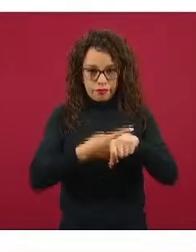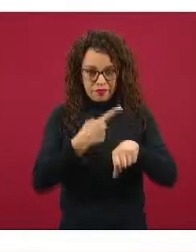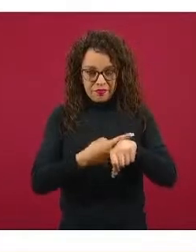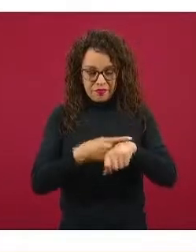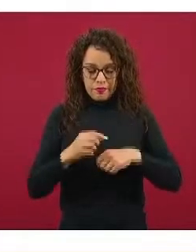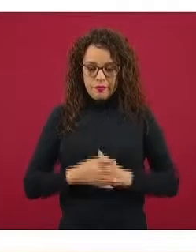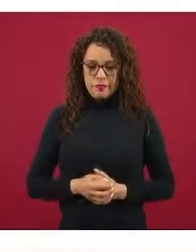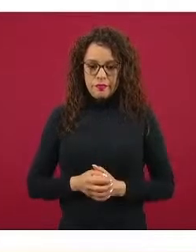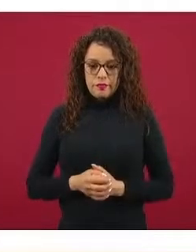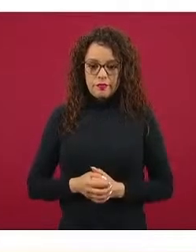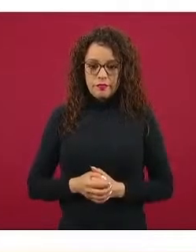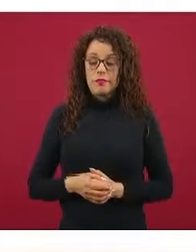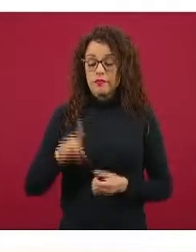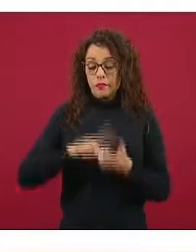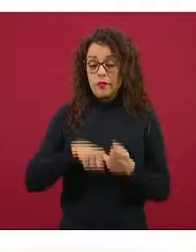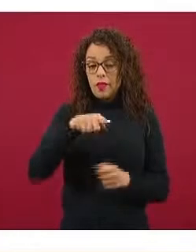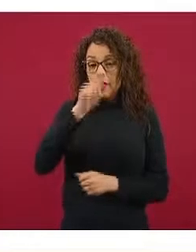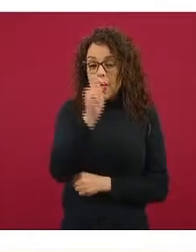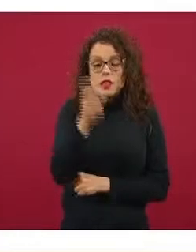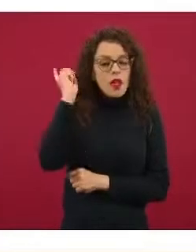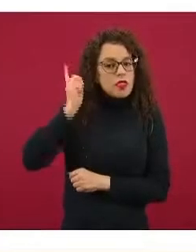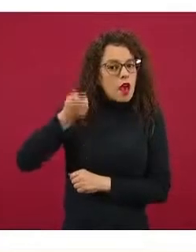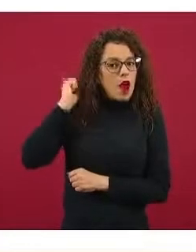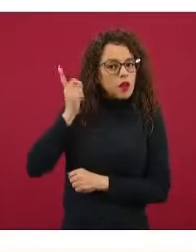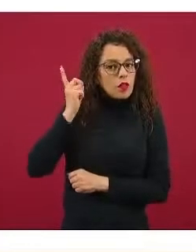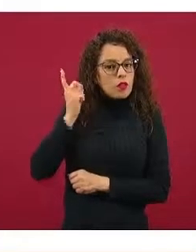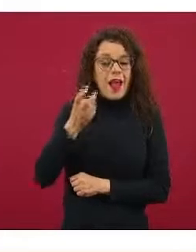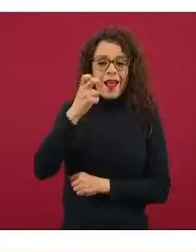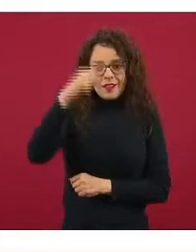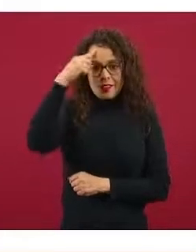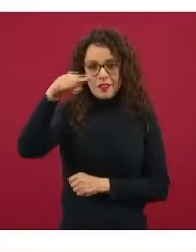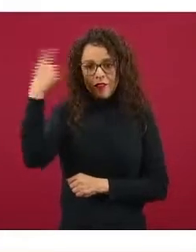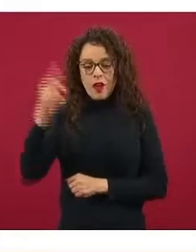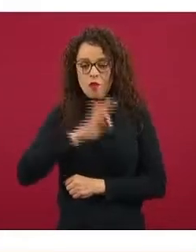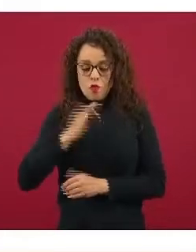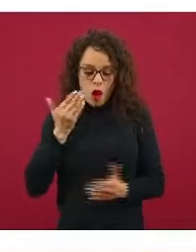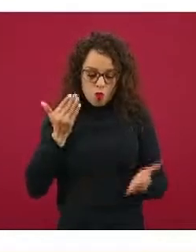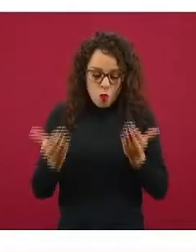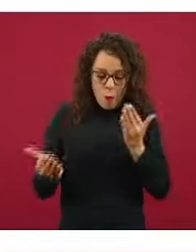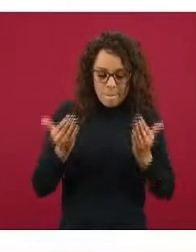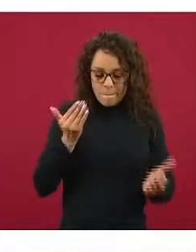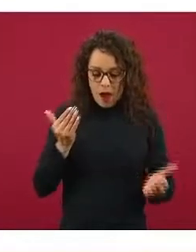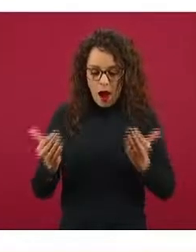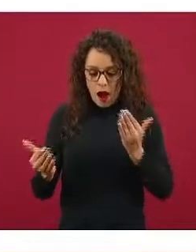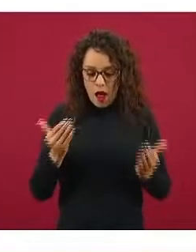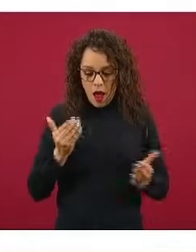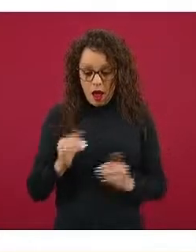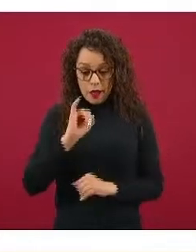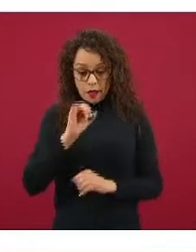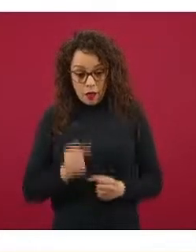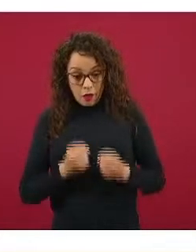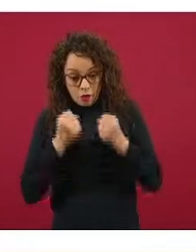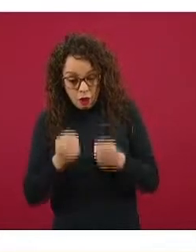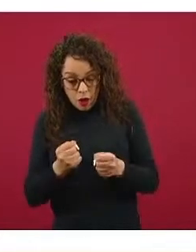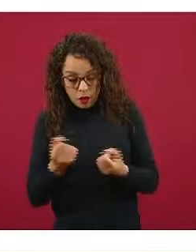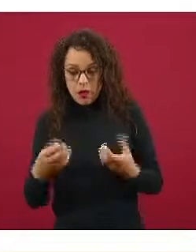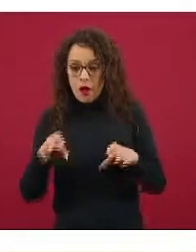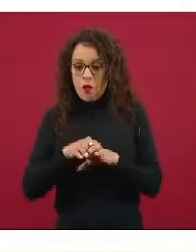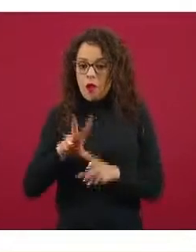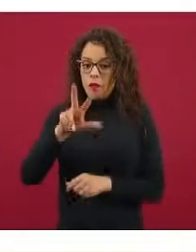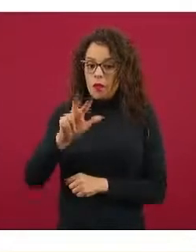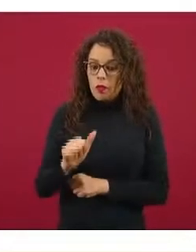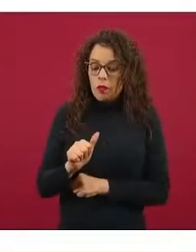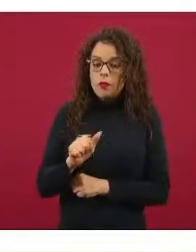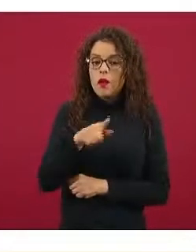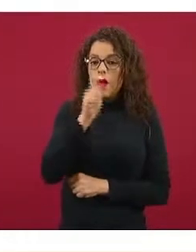en los casos diarios, nos permite comparar precisamente un poco esa intensidad, esa magnitud con la cual se